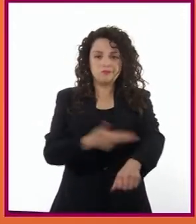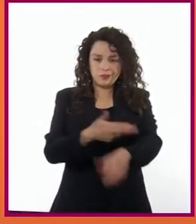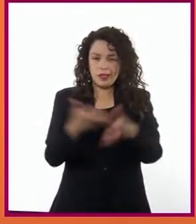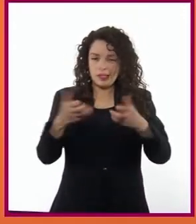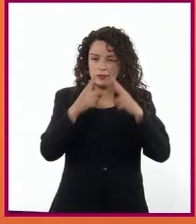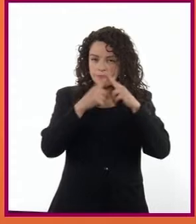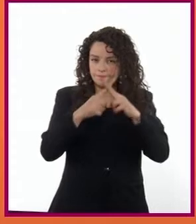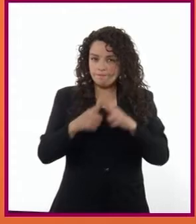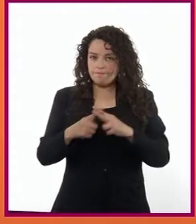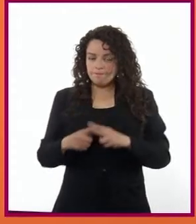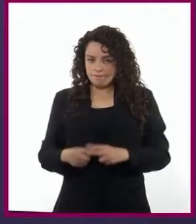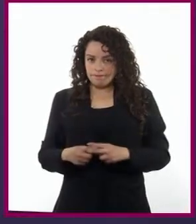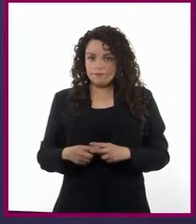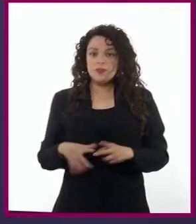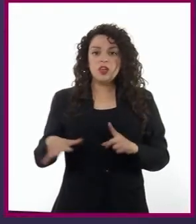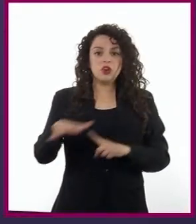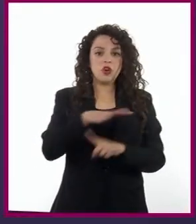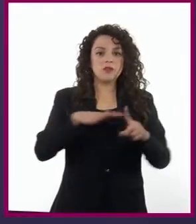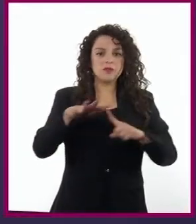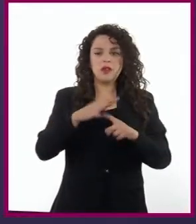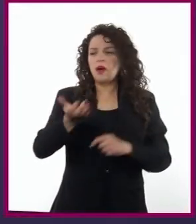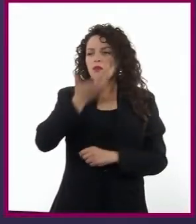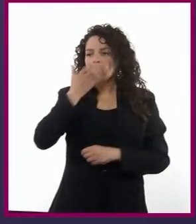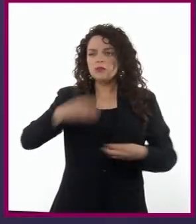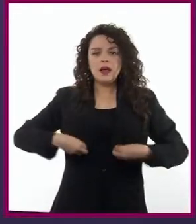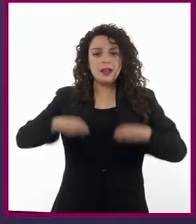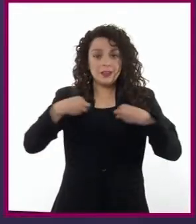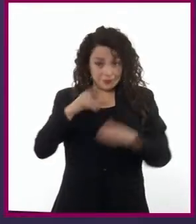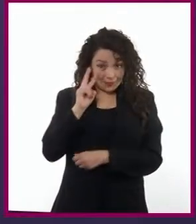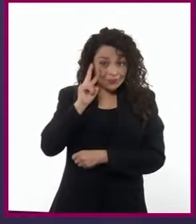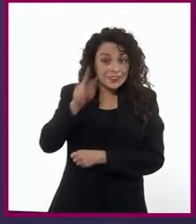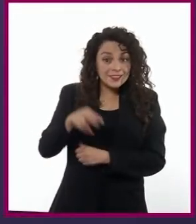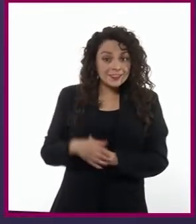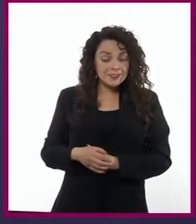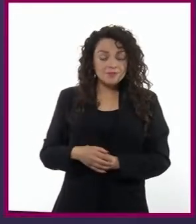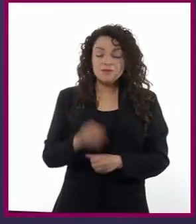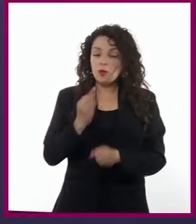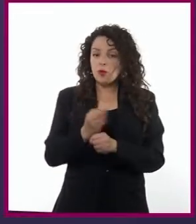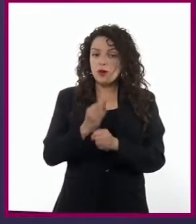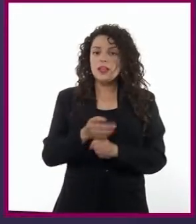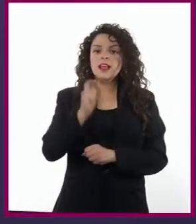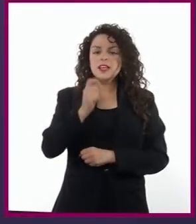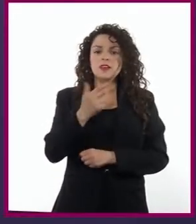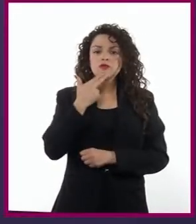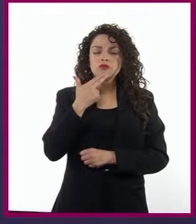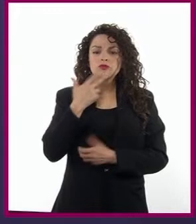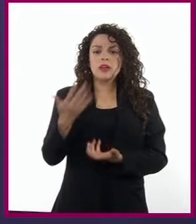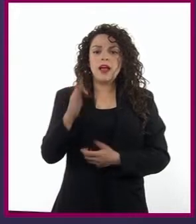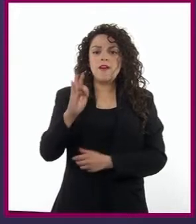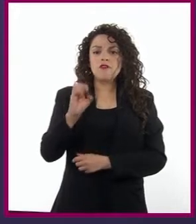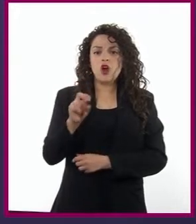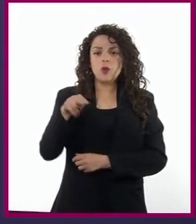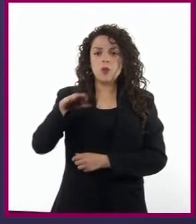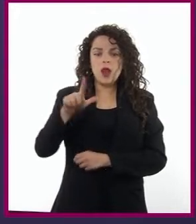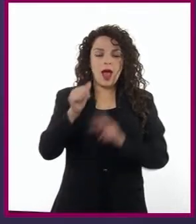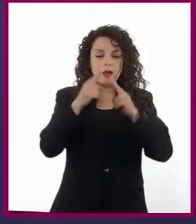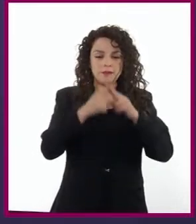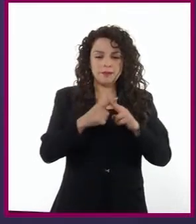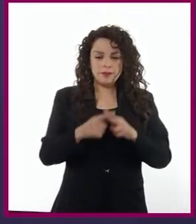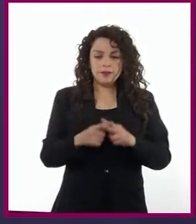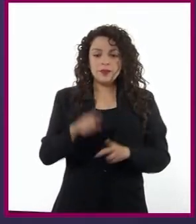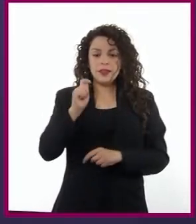aplicaciones en nuestro contexto cotidiano. Hasta ahorita hemos manejado una fórmula que establece una